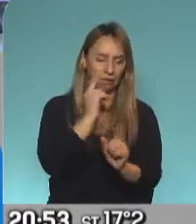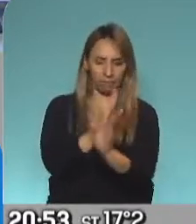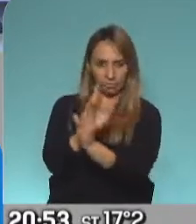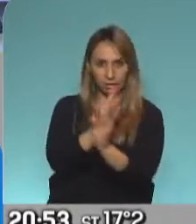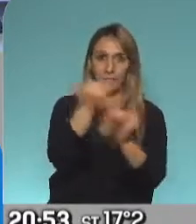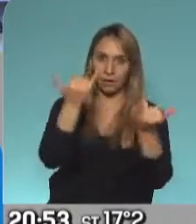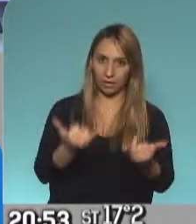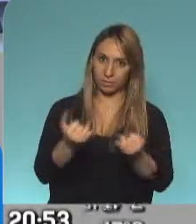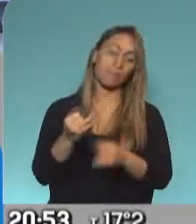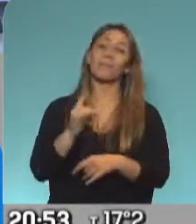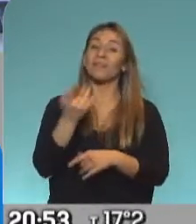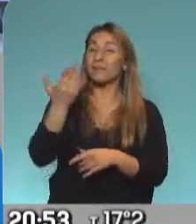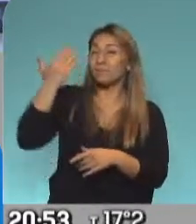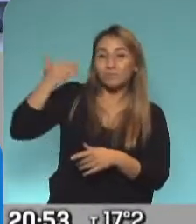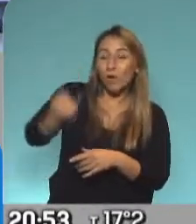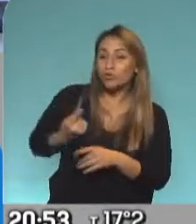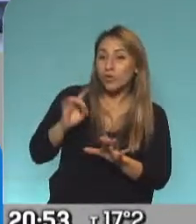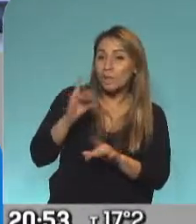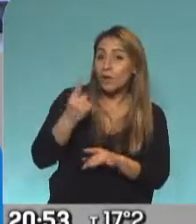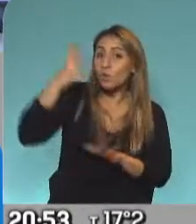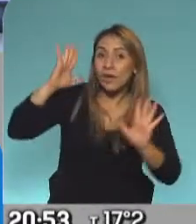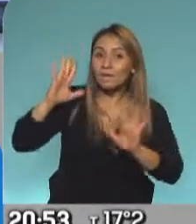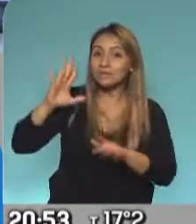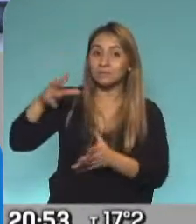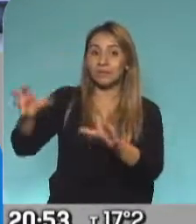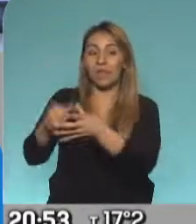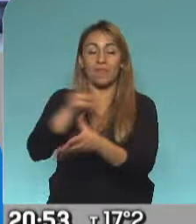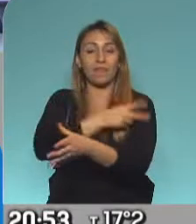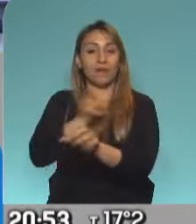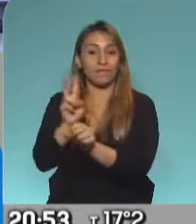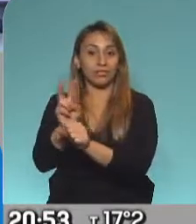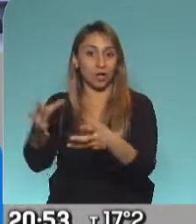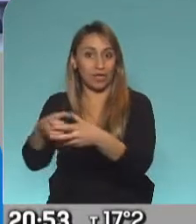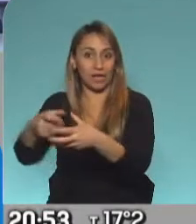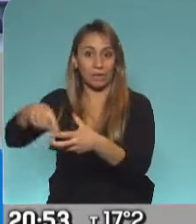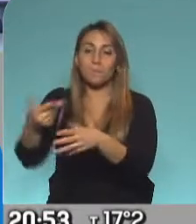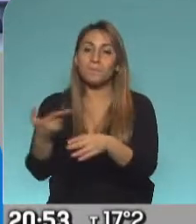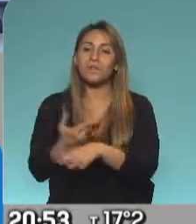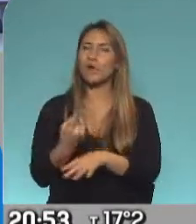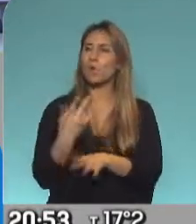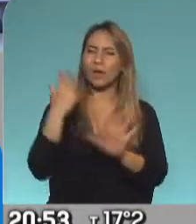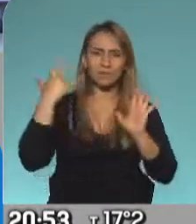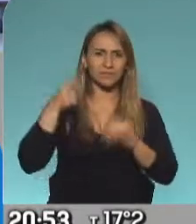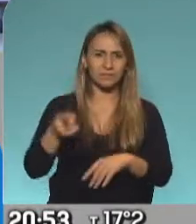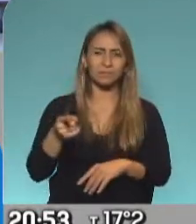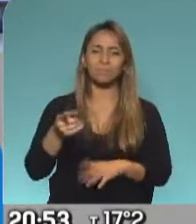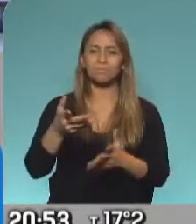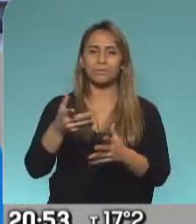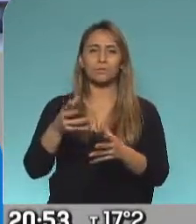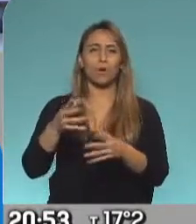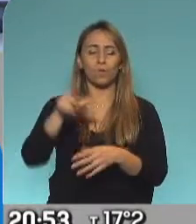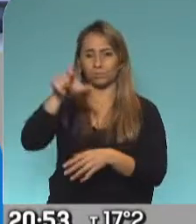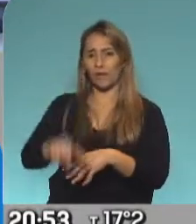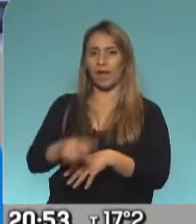en la que pidió institucionalmente ser parte de una causa es un episodio que le ocurrió a una a una a una defensora